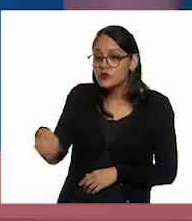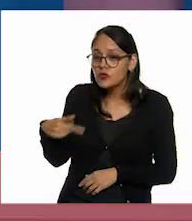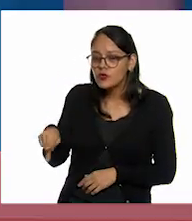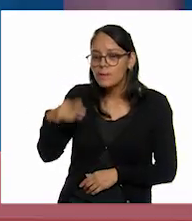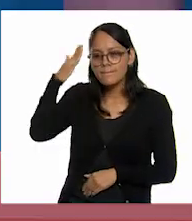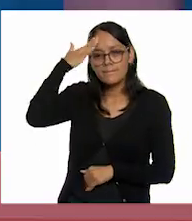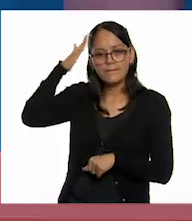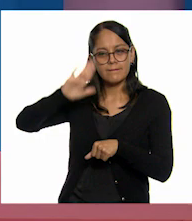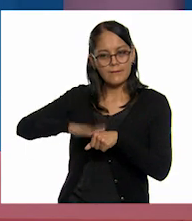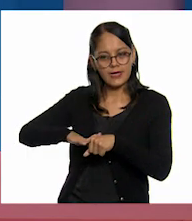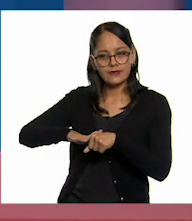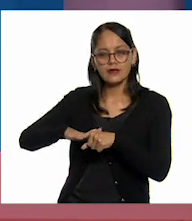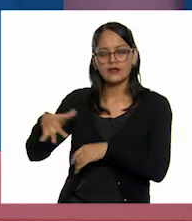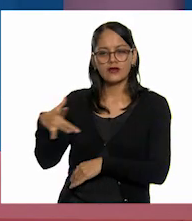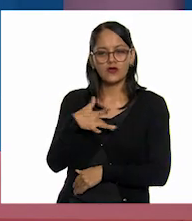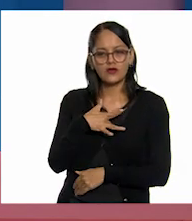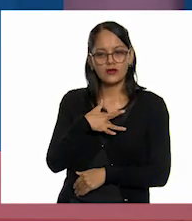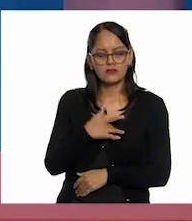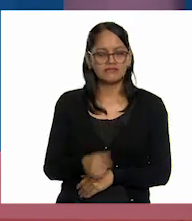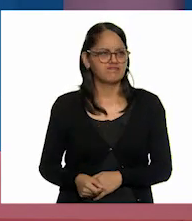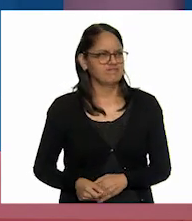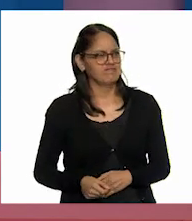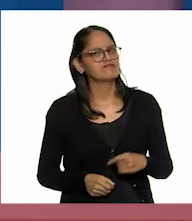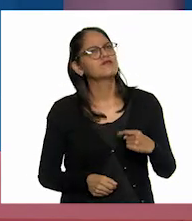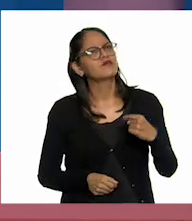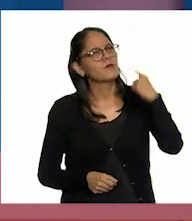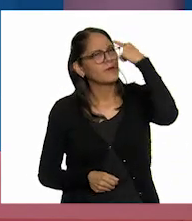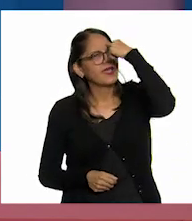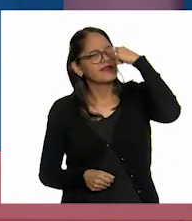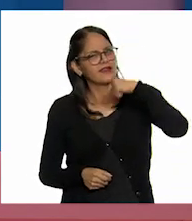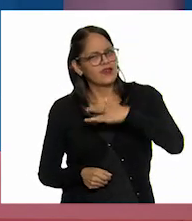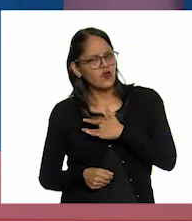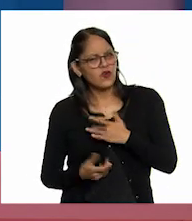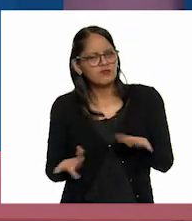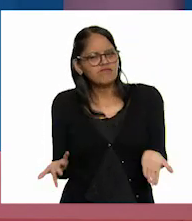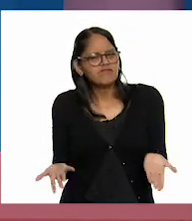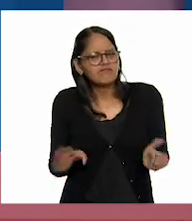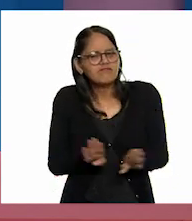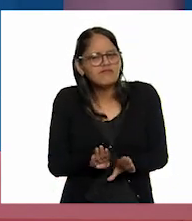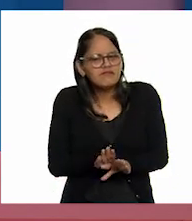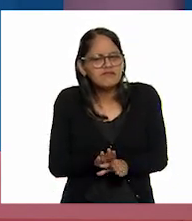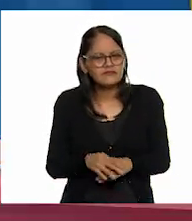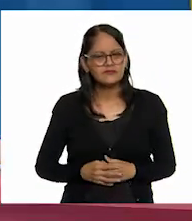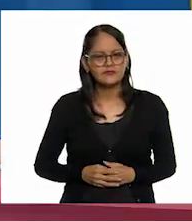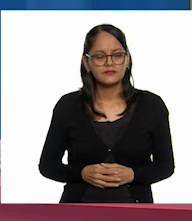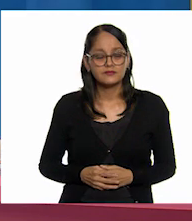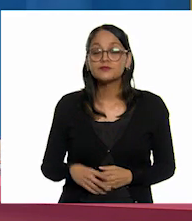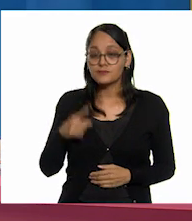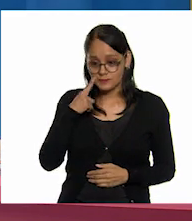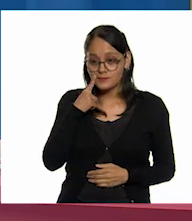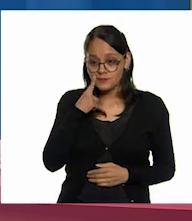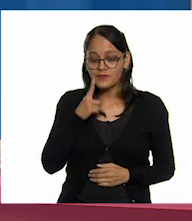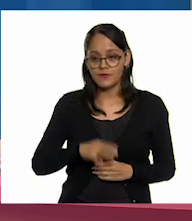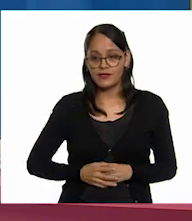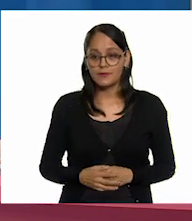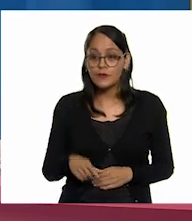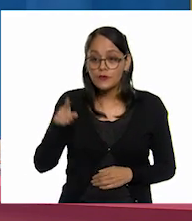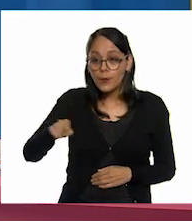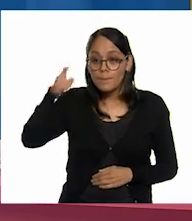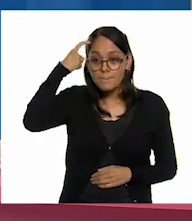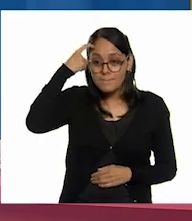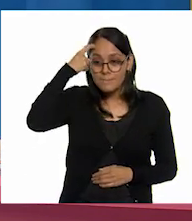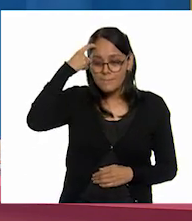¿En mi mente y en mi corazón? ¿Cómo es eso? Sí, Raulito, mira, en tu